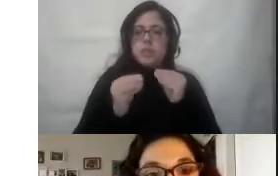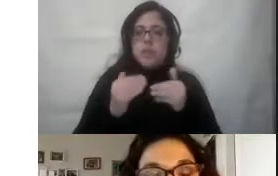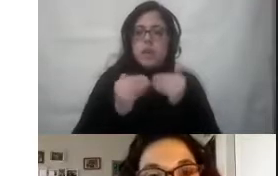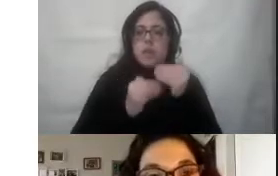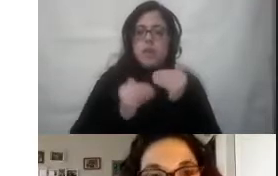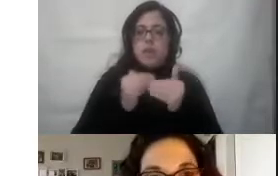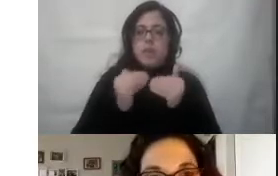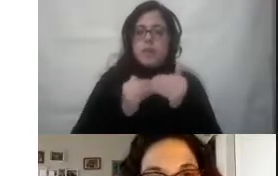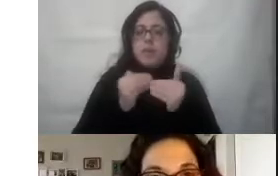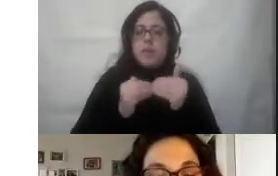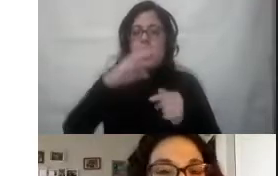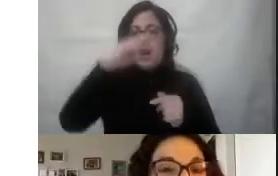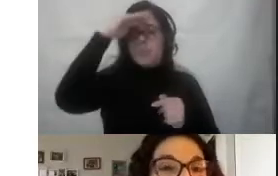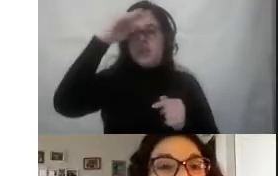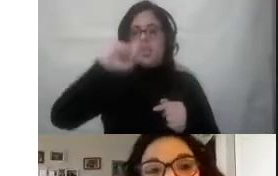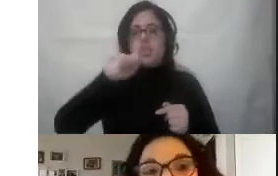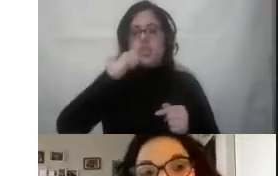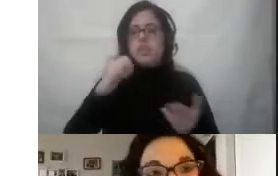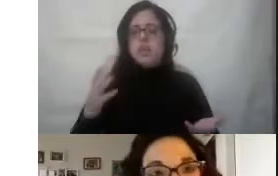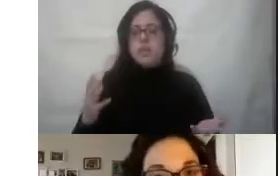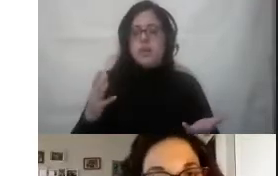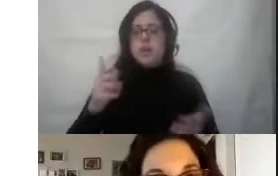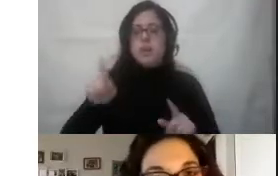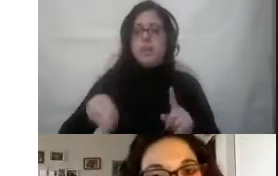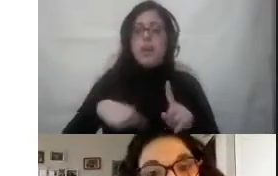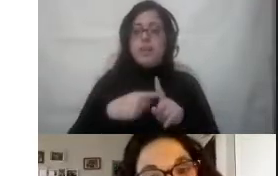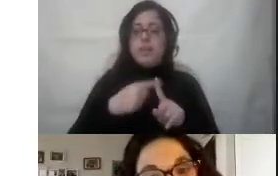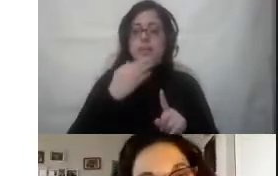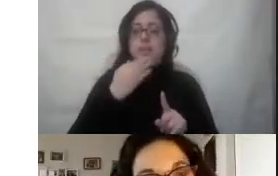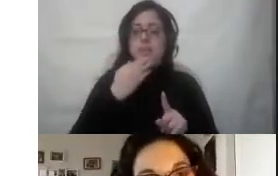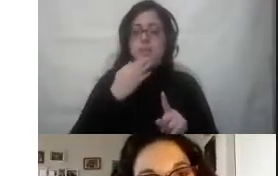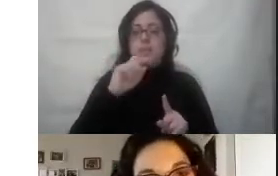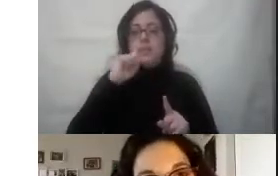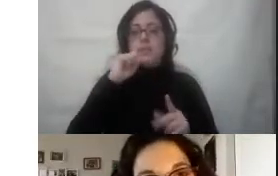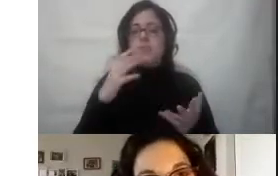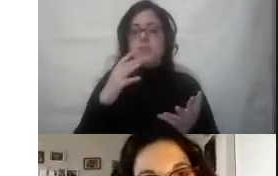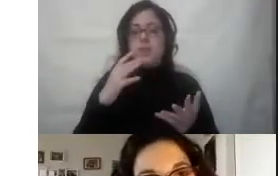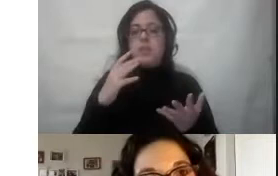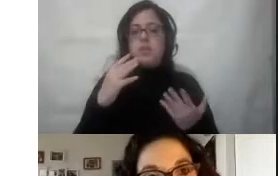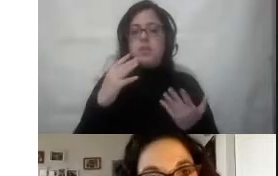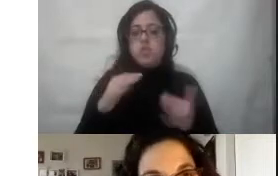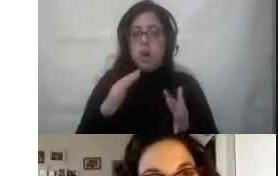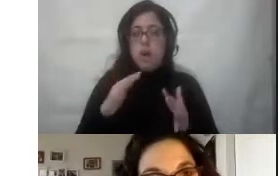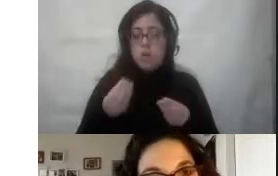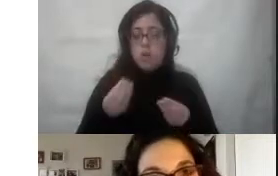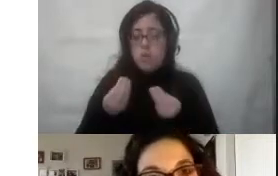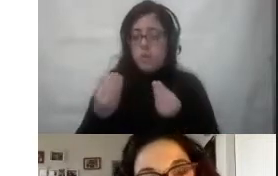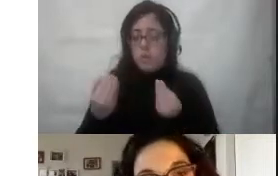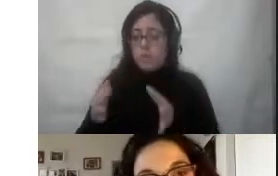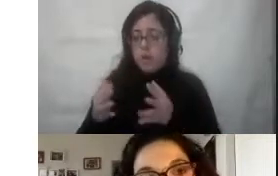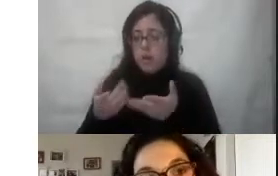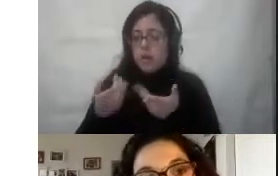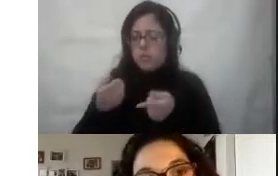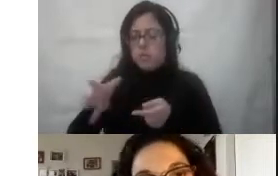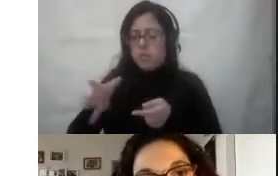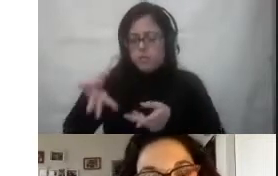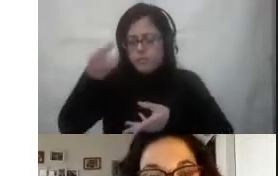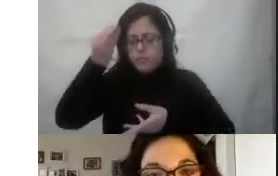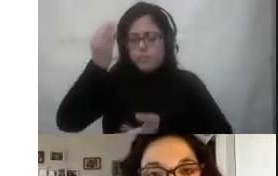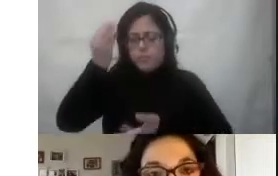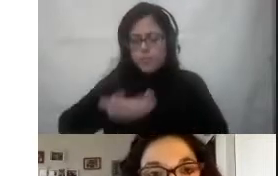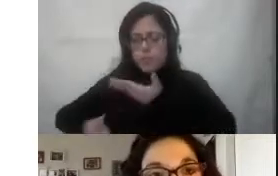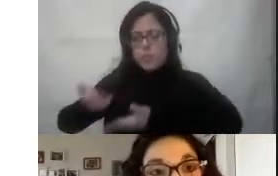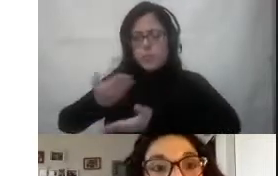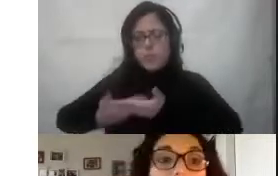¿qué implica en el detalle? Pero además y por sobre todo, retroalimentar entonces el desarrollo de ese aprendizaje a lo largo de un